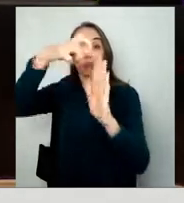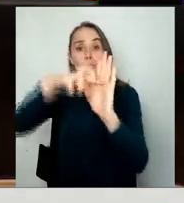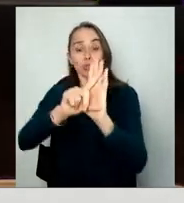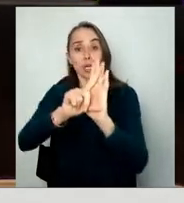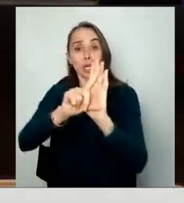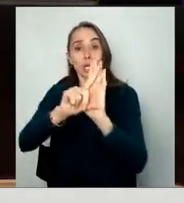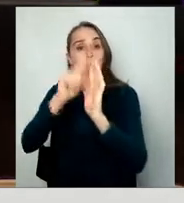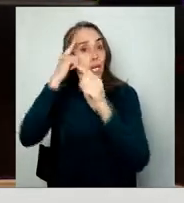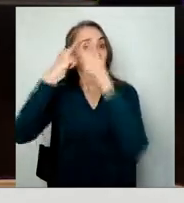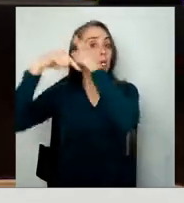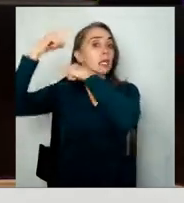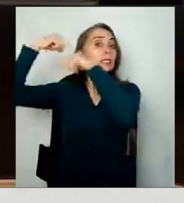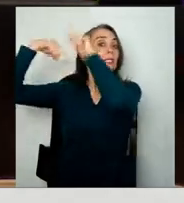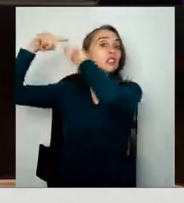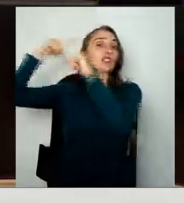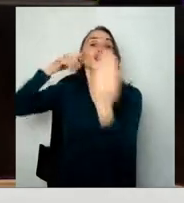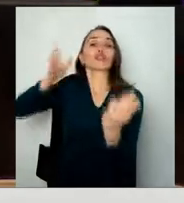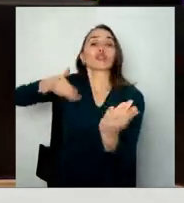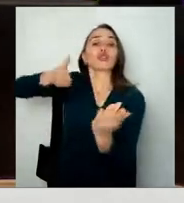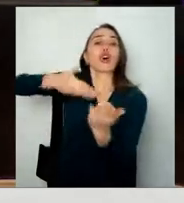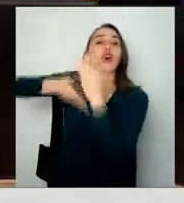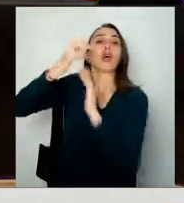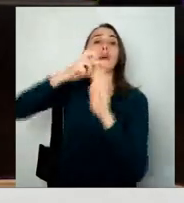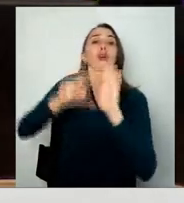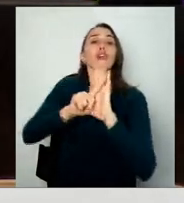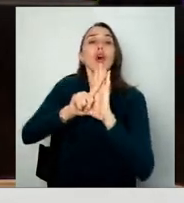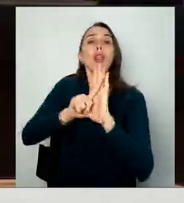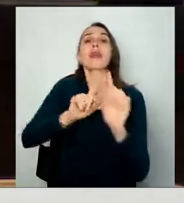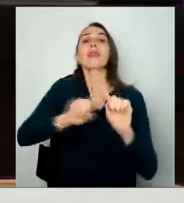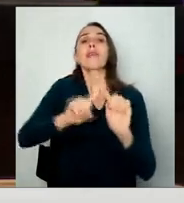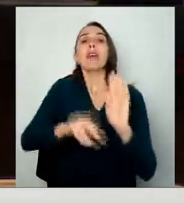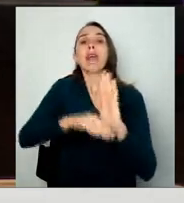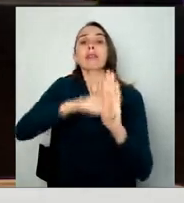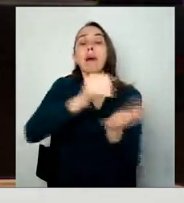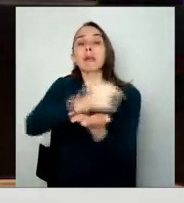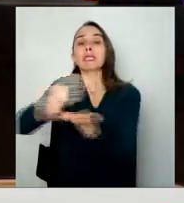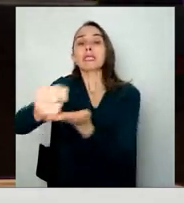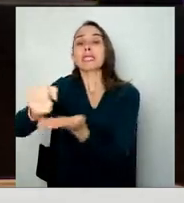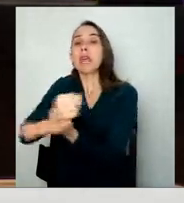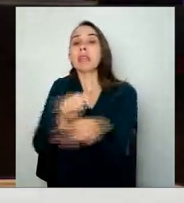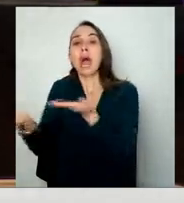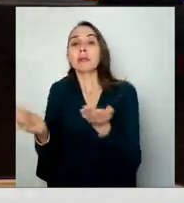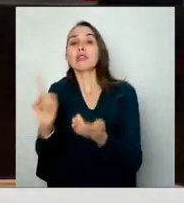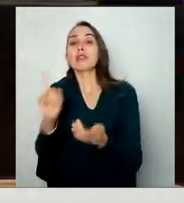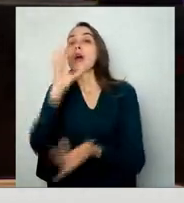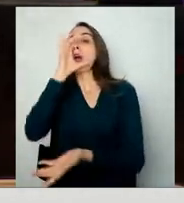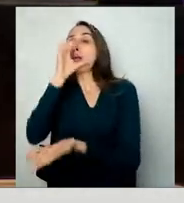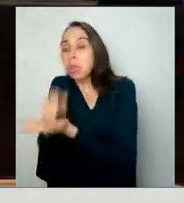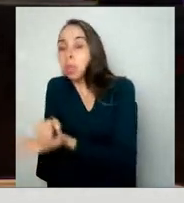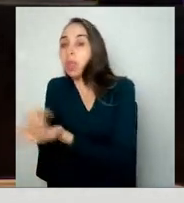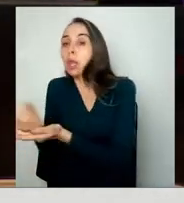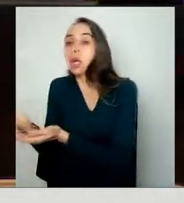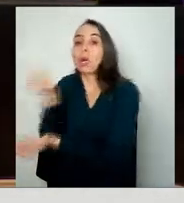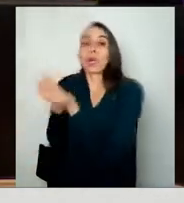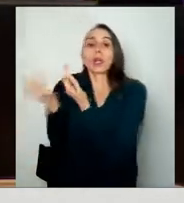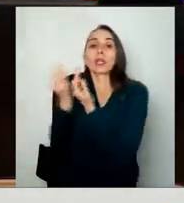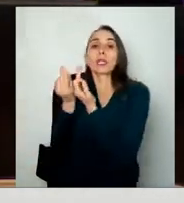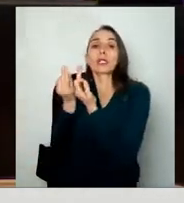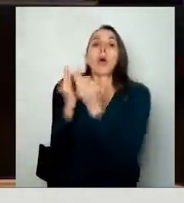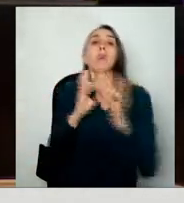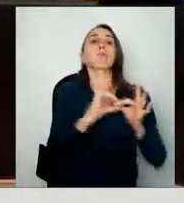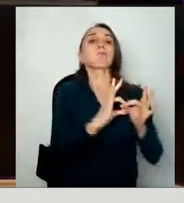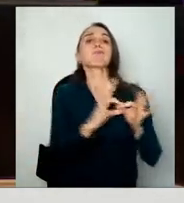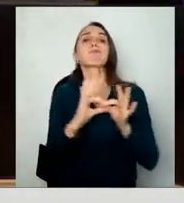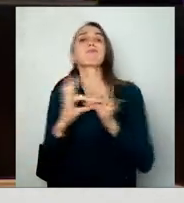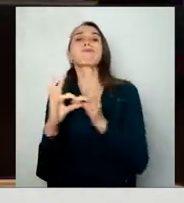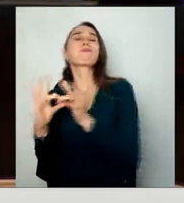a su historial completo a toda su tramitación y no dejarnos embaucar básicamente por argumentaciones mañosas que